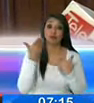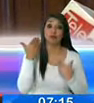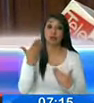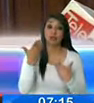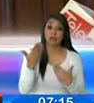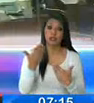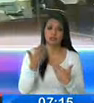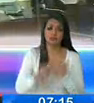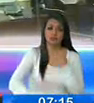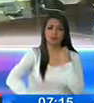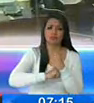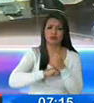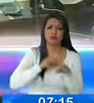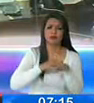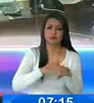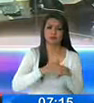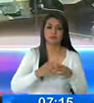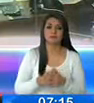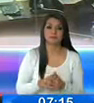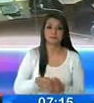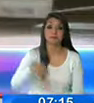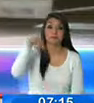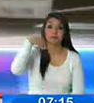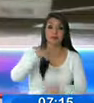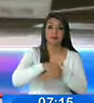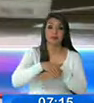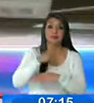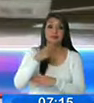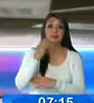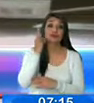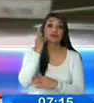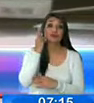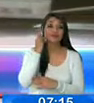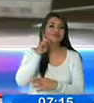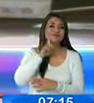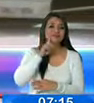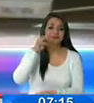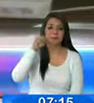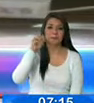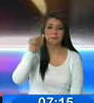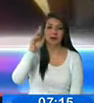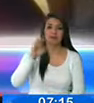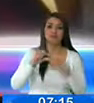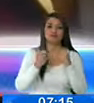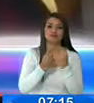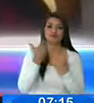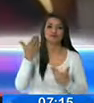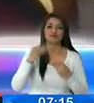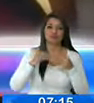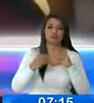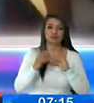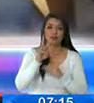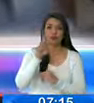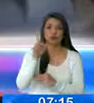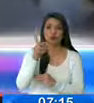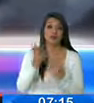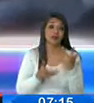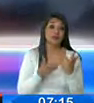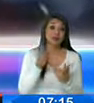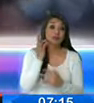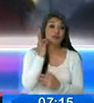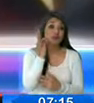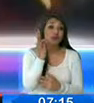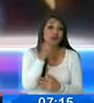diferentes bloques. En la tarde de este martes también sonó el nombre de Mae Montaño, de Creo. Proponer a Mae Montaño es un acto